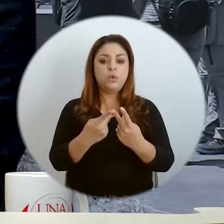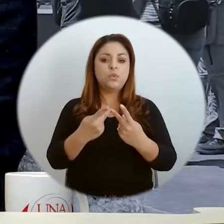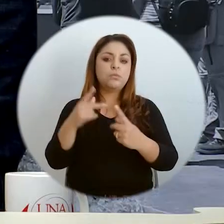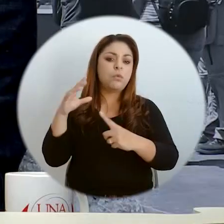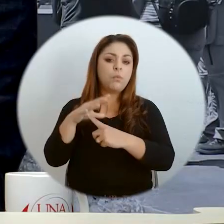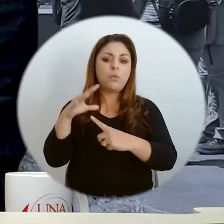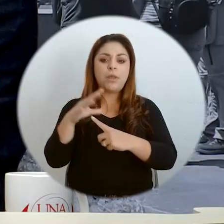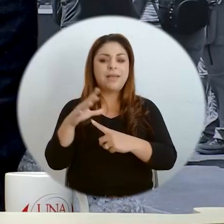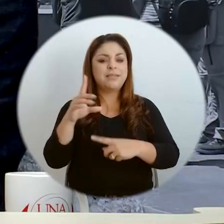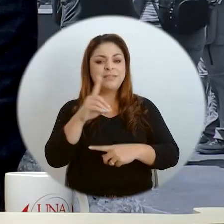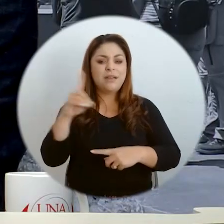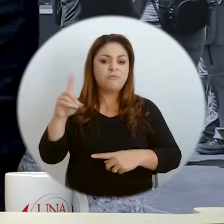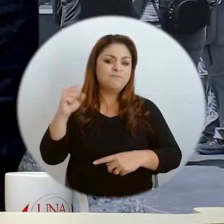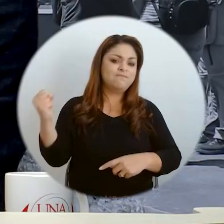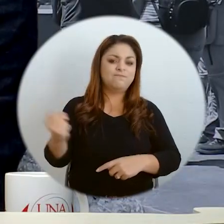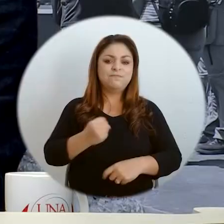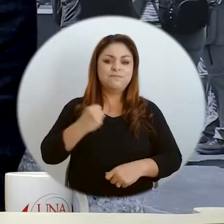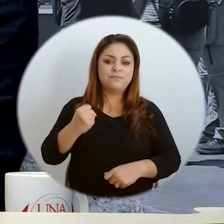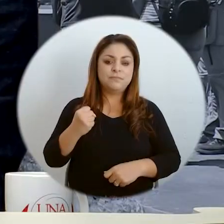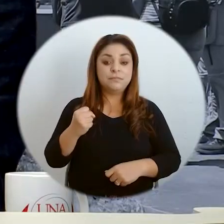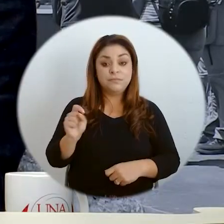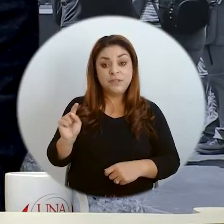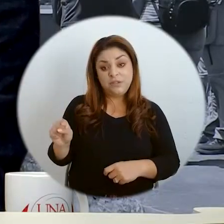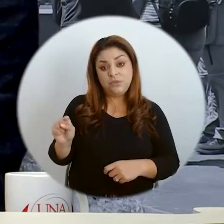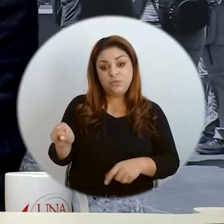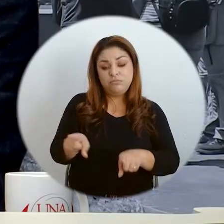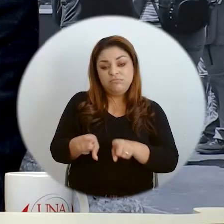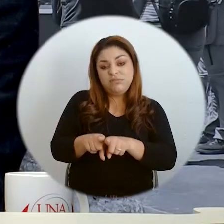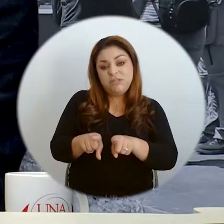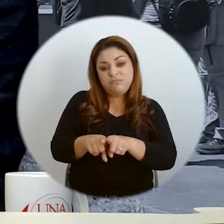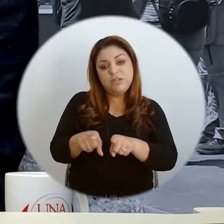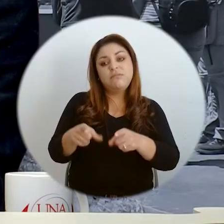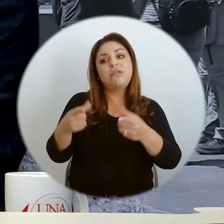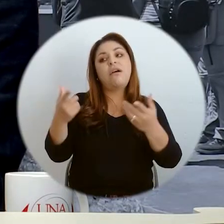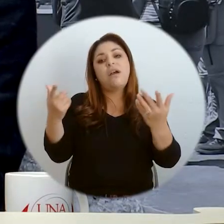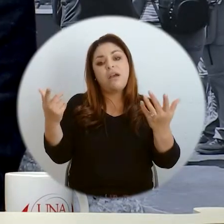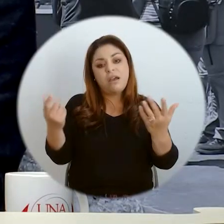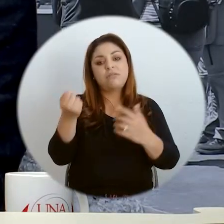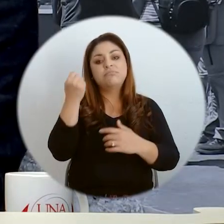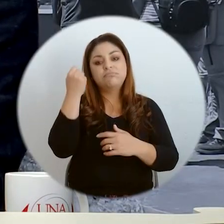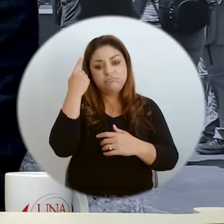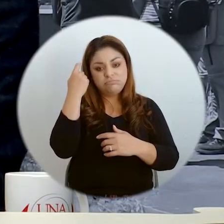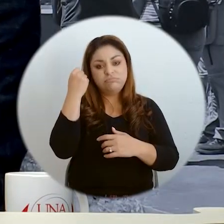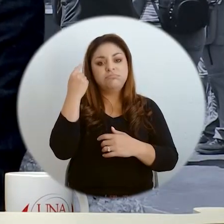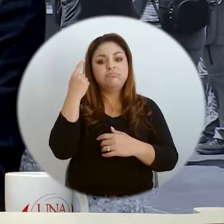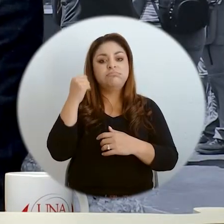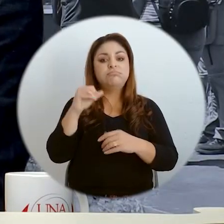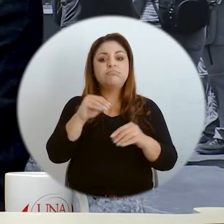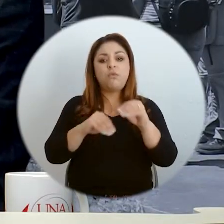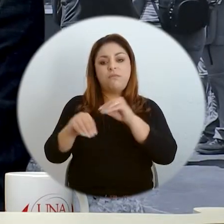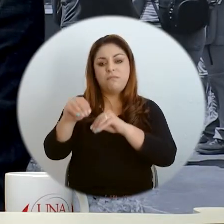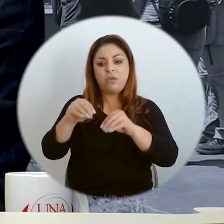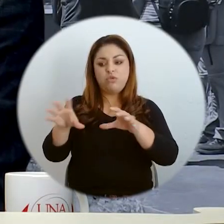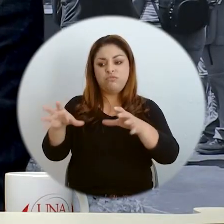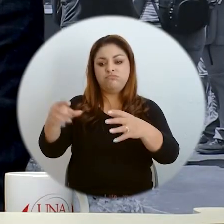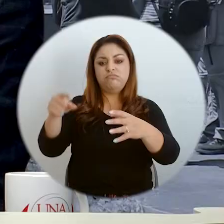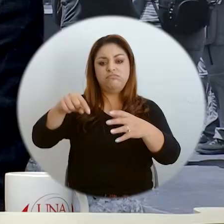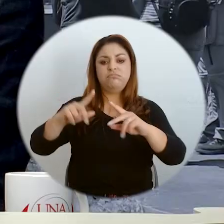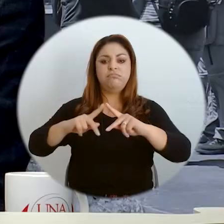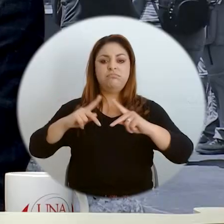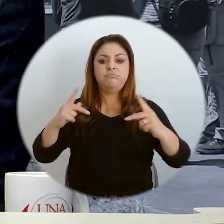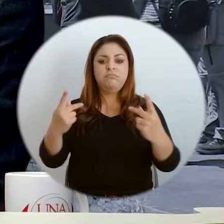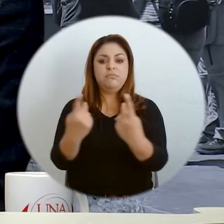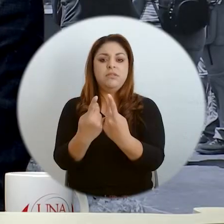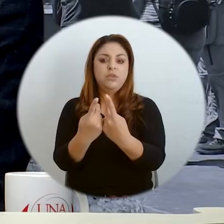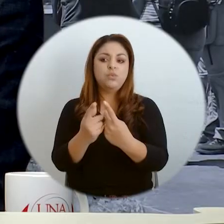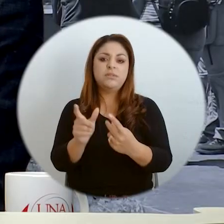el populismo radical de derecha, que también permite explicar muchos de movimientos, partidos, figuras.